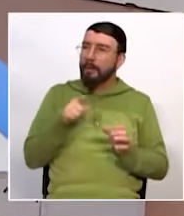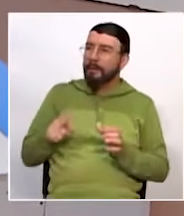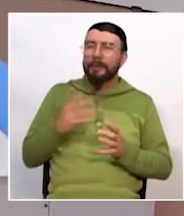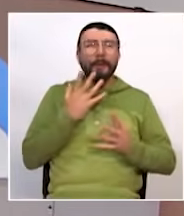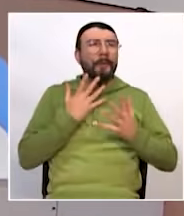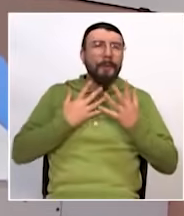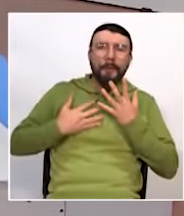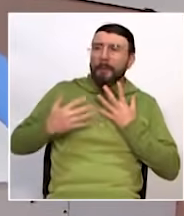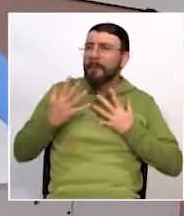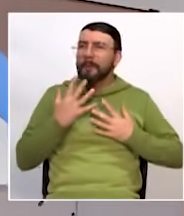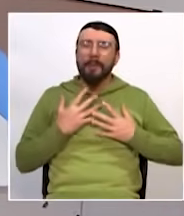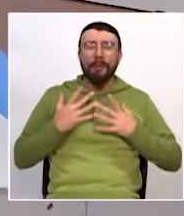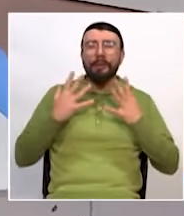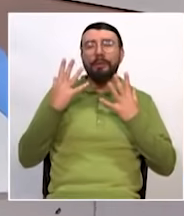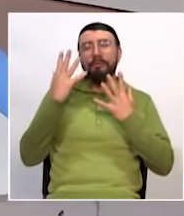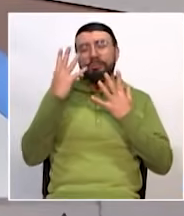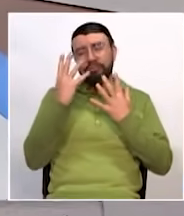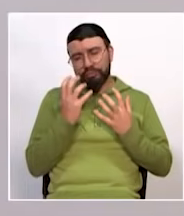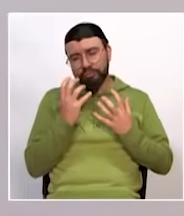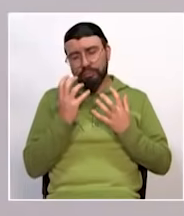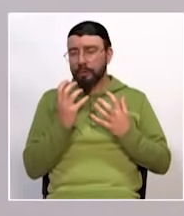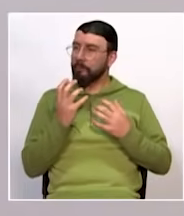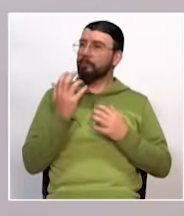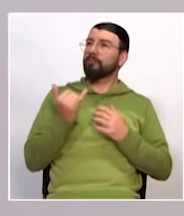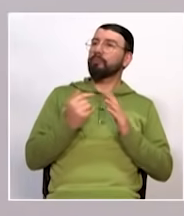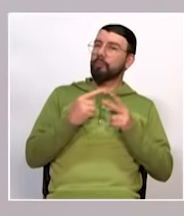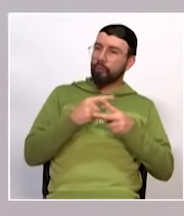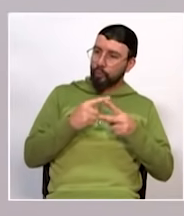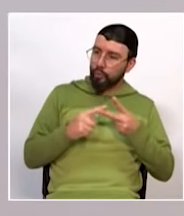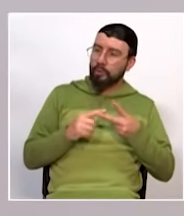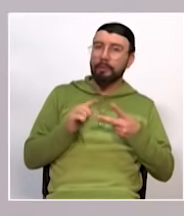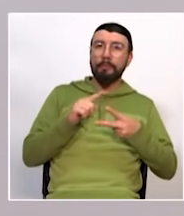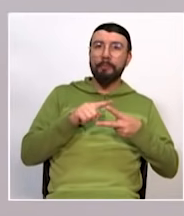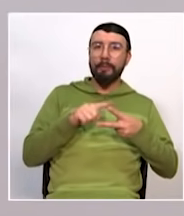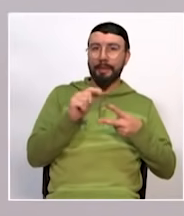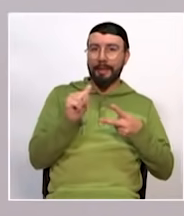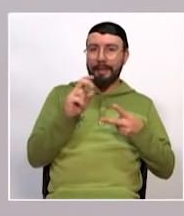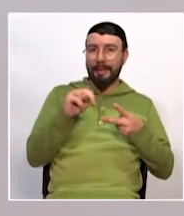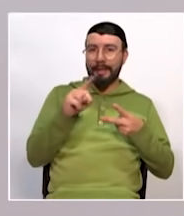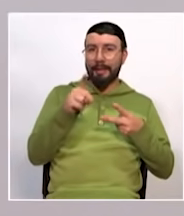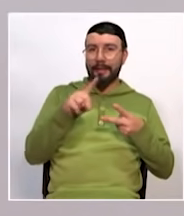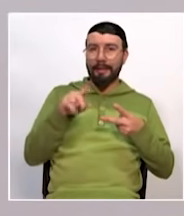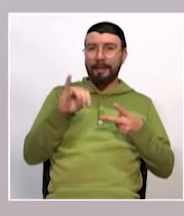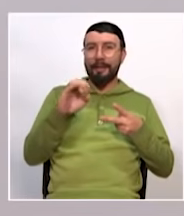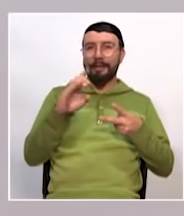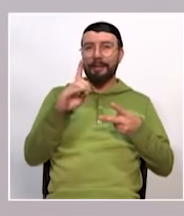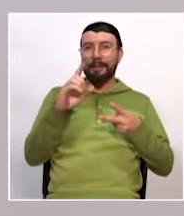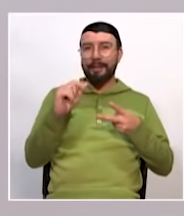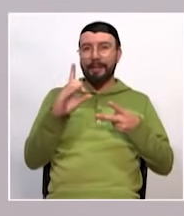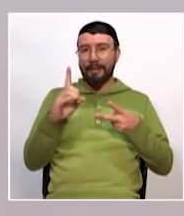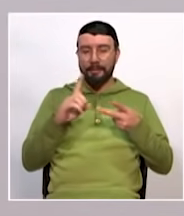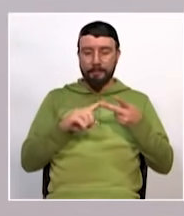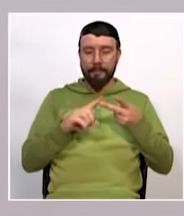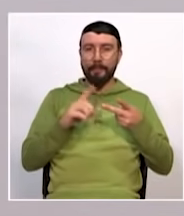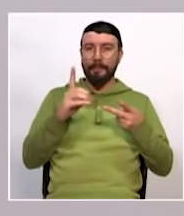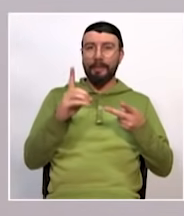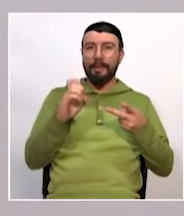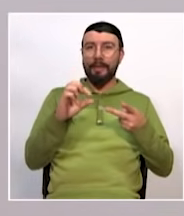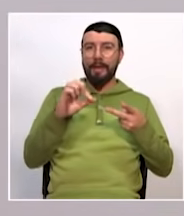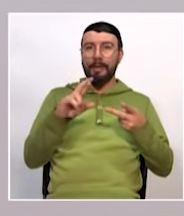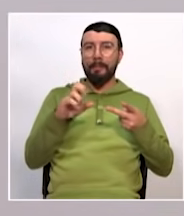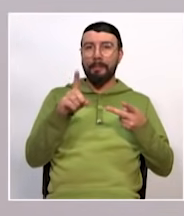2 para la orejas que reflejan situaciones emocionales que parece que se instalaron en